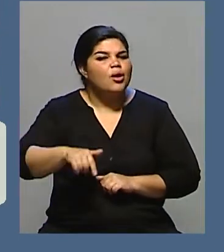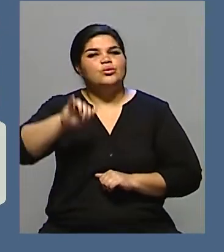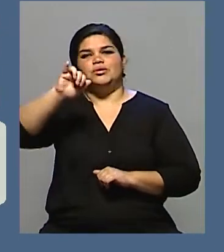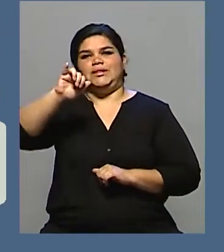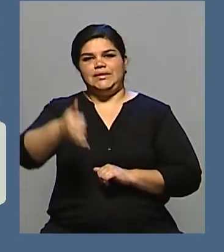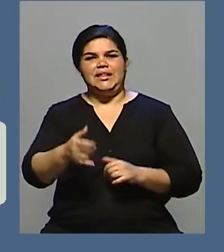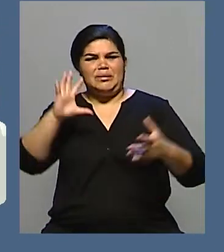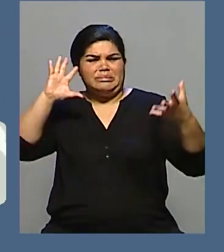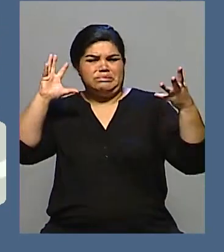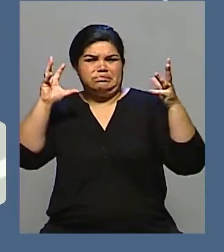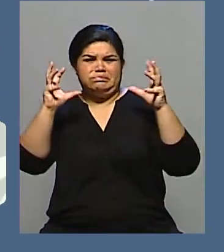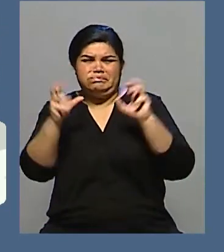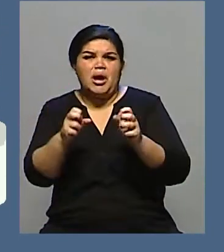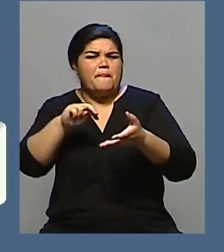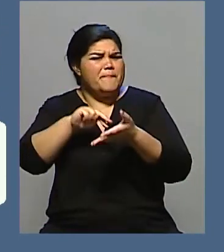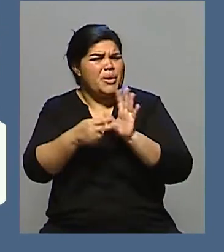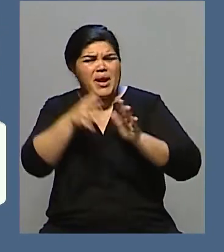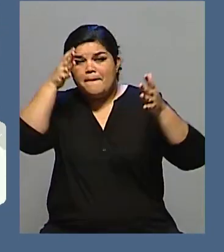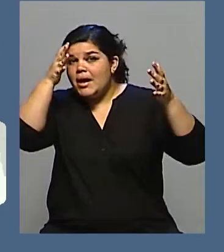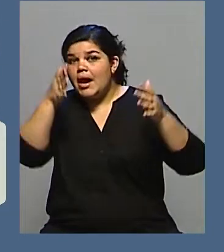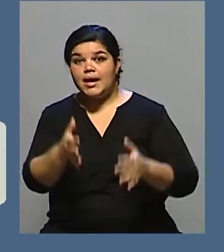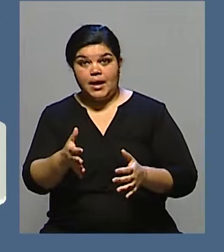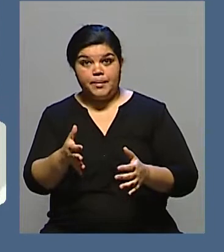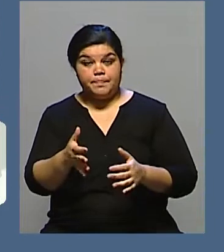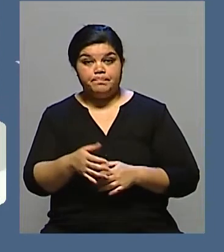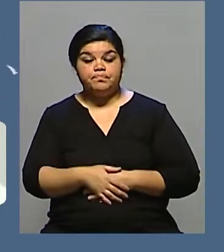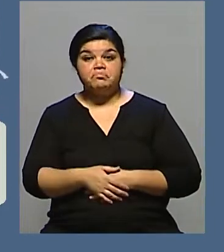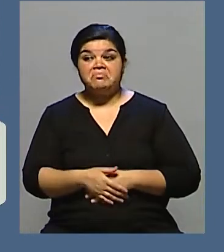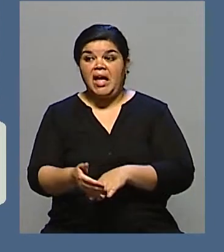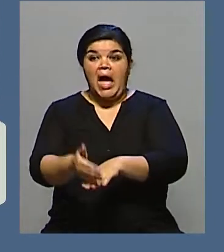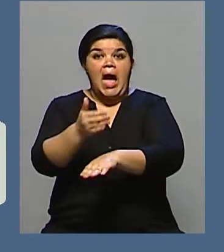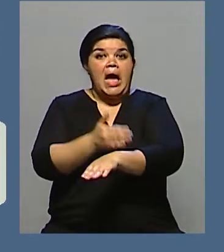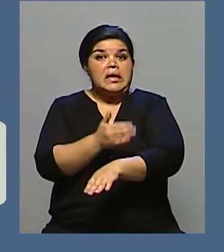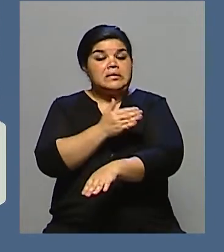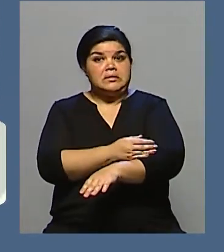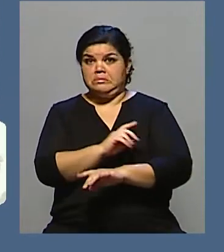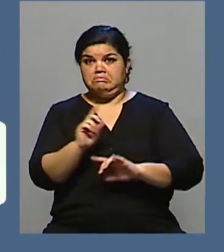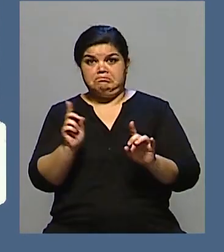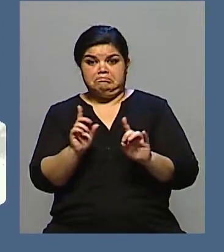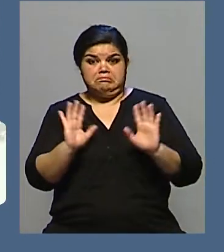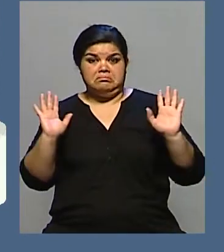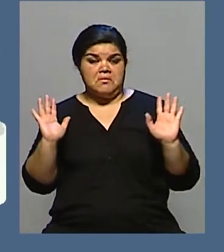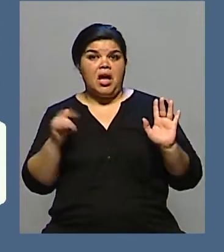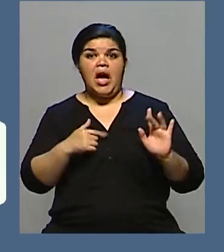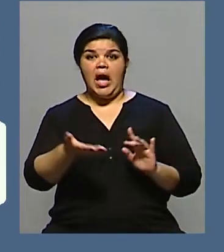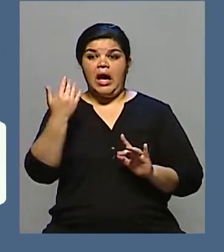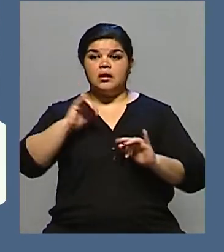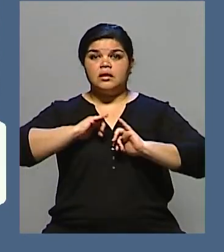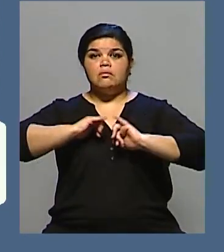crisis impresionante, entienden todo esto. Cuando antes se ponían a los gritos